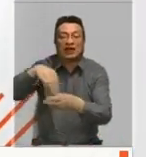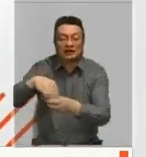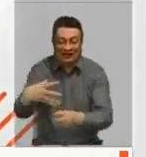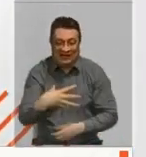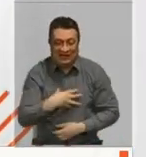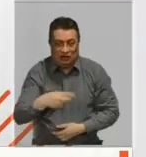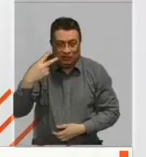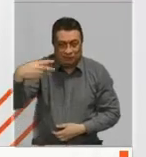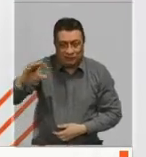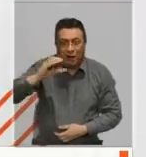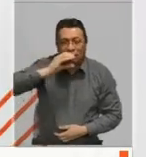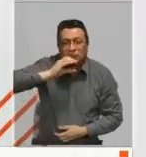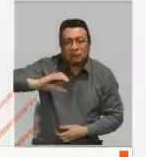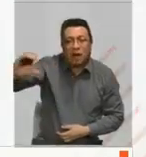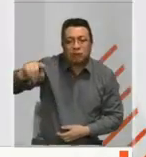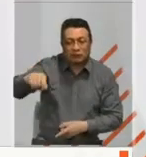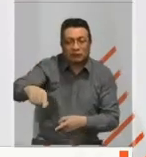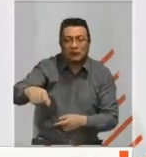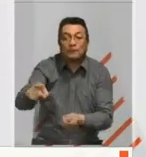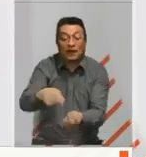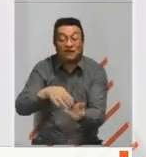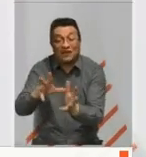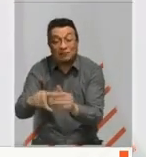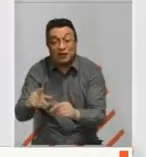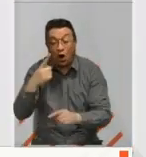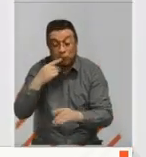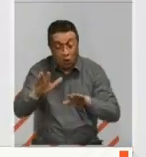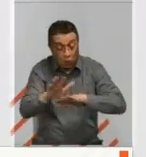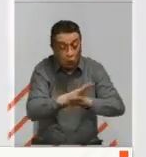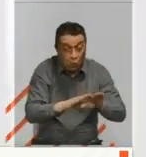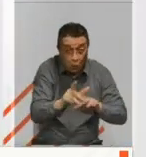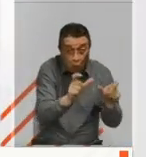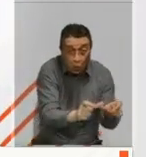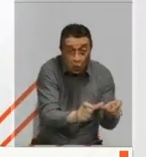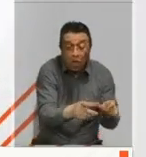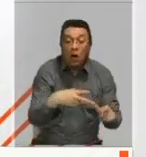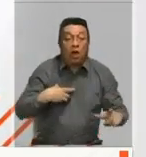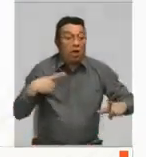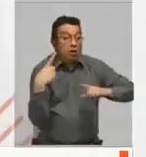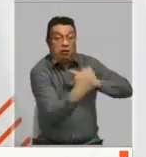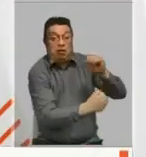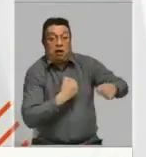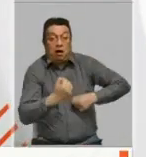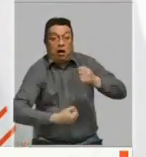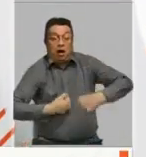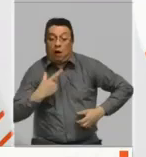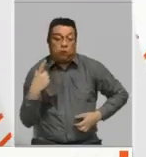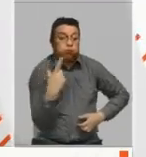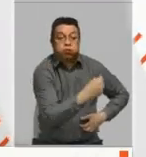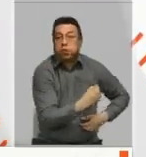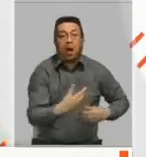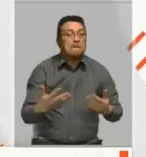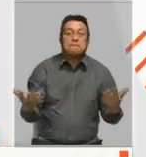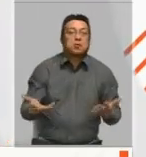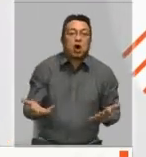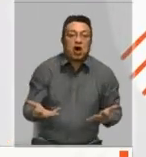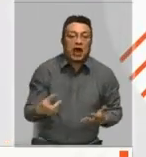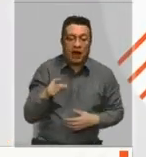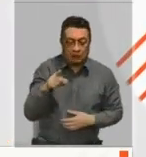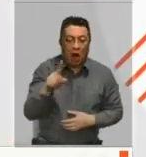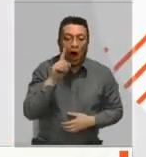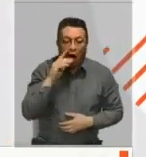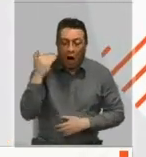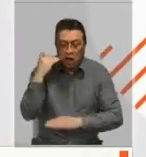de campesinos. Y la familia del cuidador tuvo que huir con lo puesto, buscando refugio porque, pese a que había